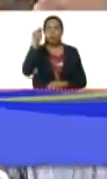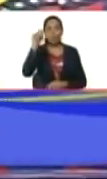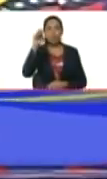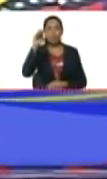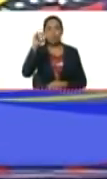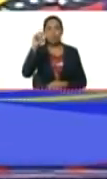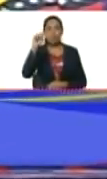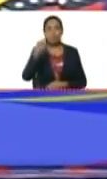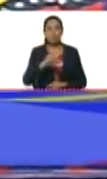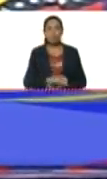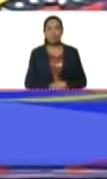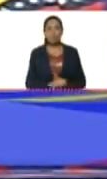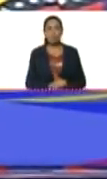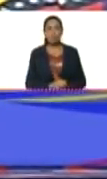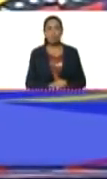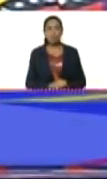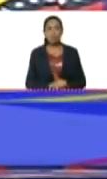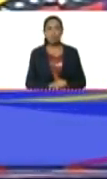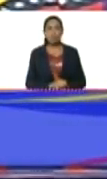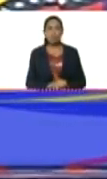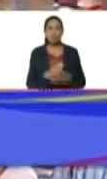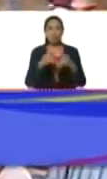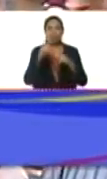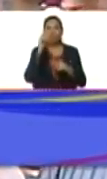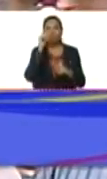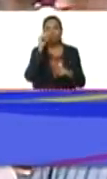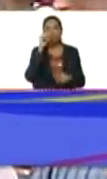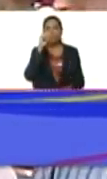alias Héctor Constant Machado.